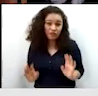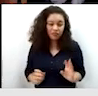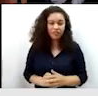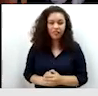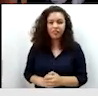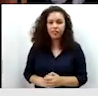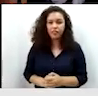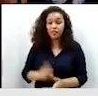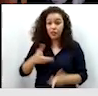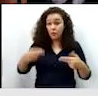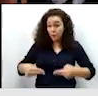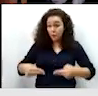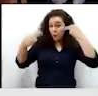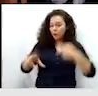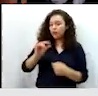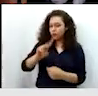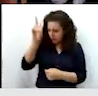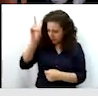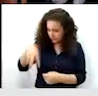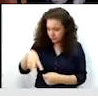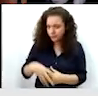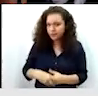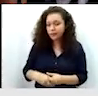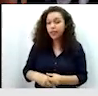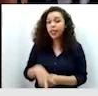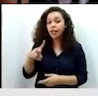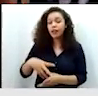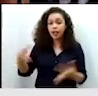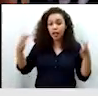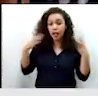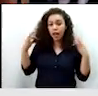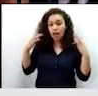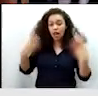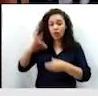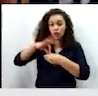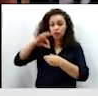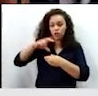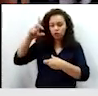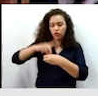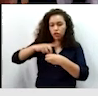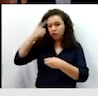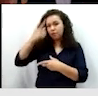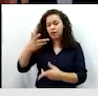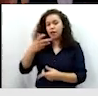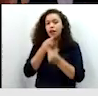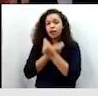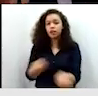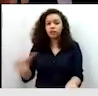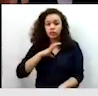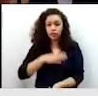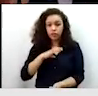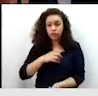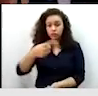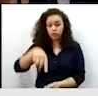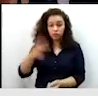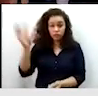Y no es broma, ¿eh? Y es verdad. De hecho, por eso es mucha la donación de los niños con cáncer. Entonces, si usted está teniendo